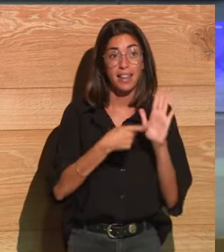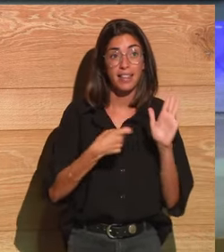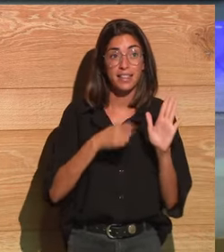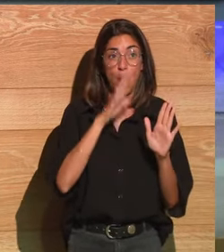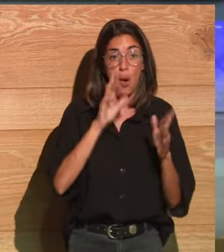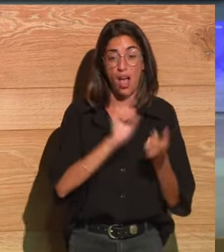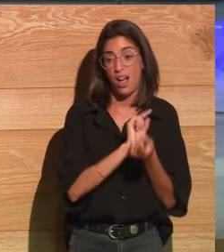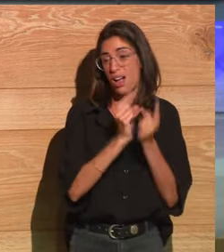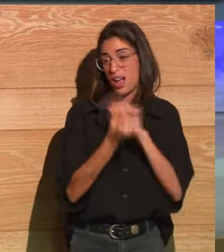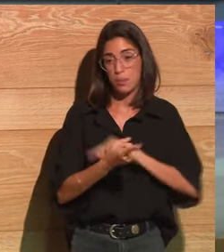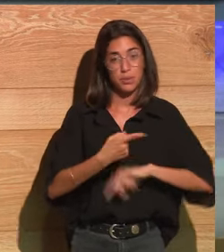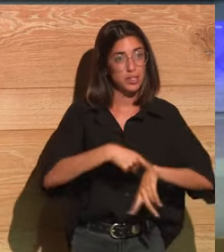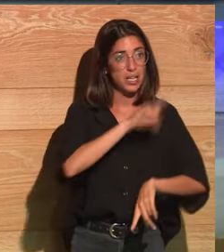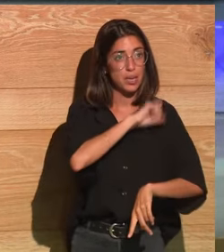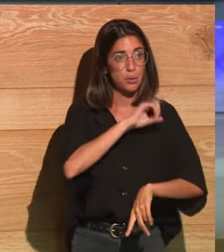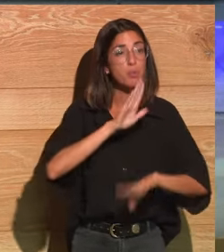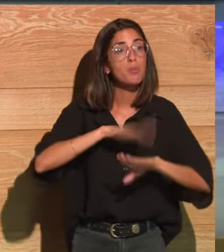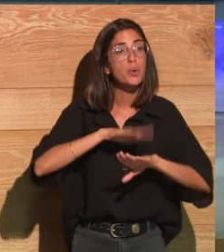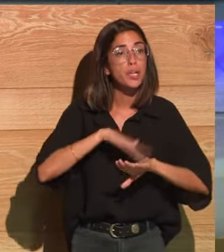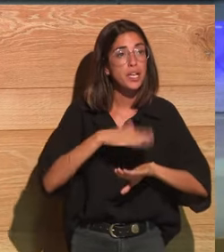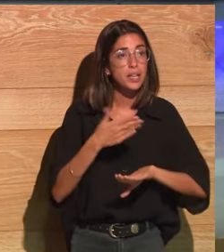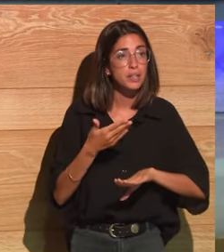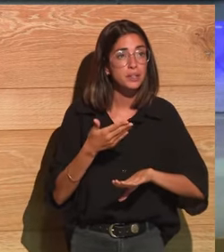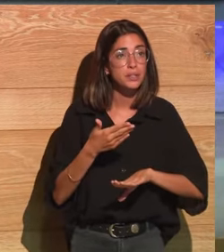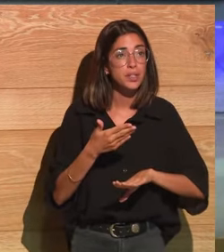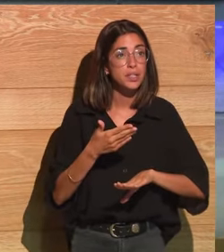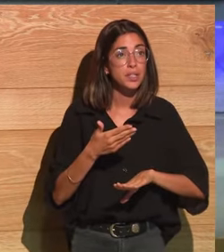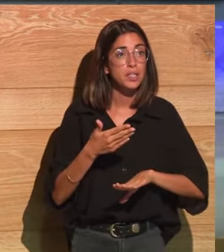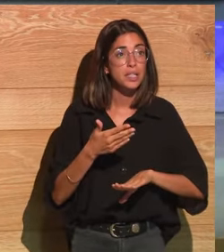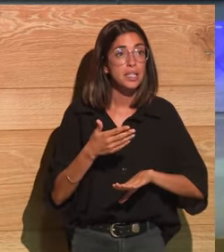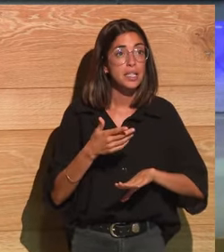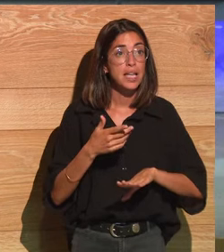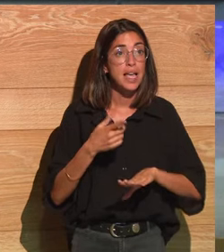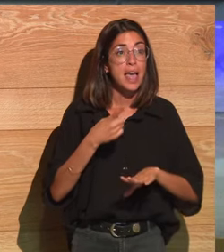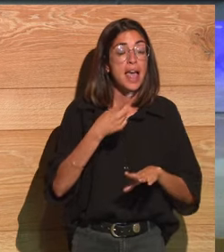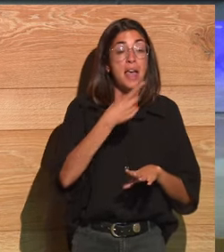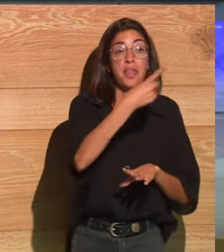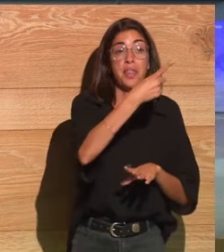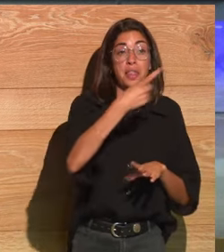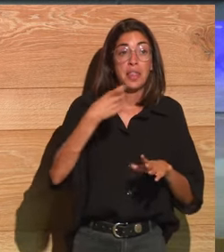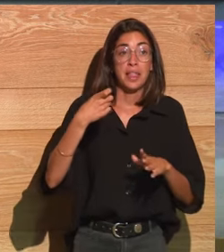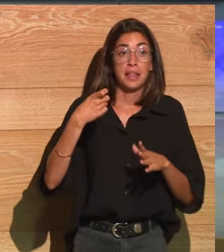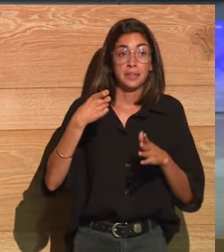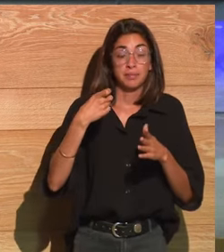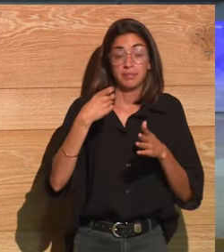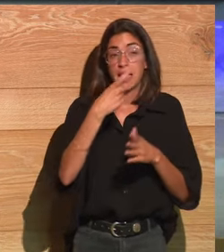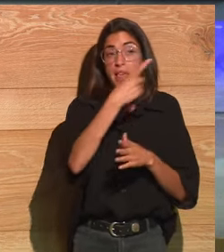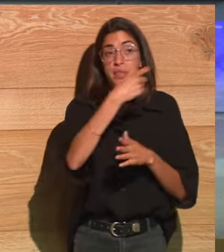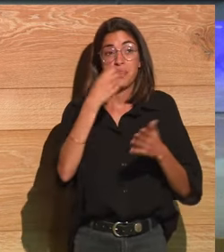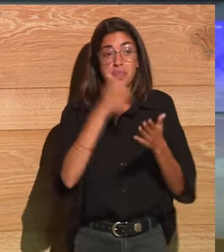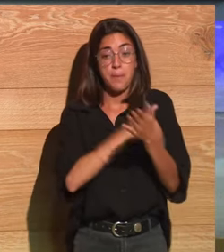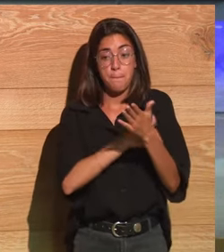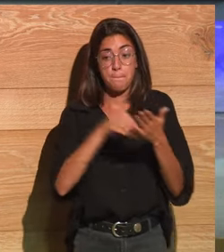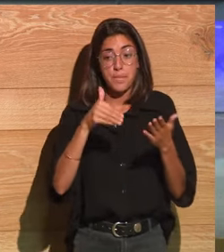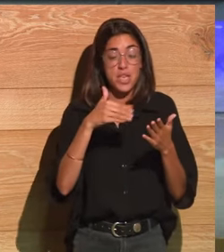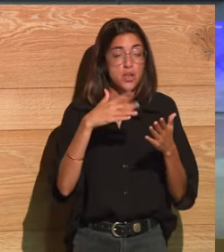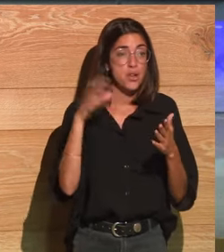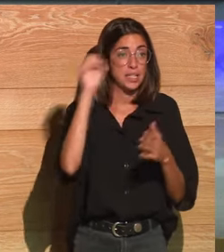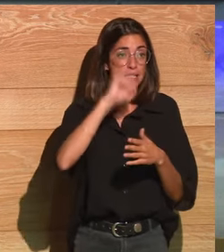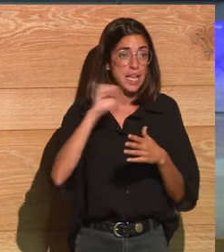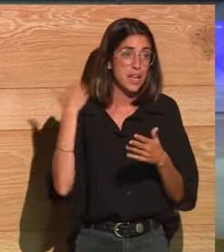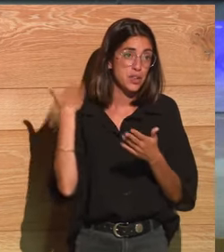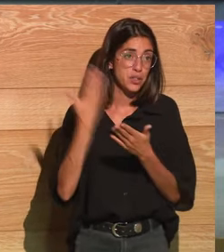¿Por qué? Porque durante cientos de miles de años, incluso voy a decir millones de años, para las especies del género